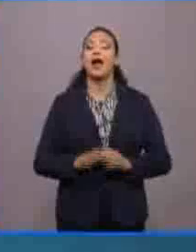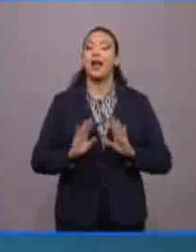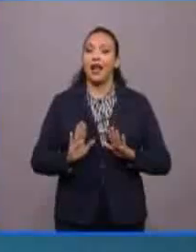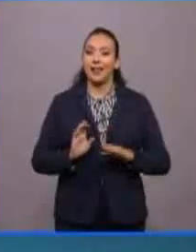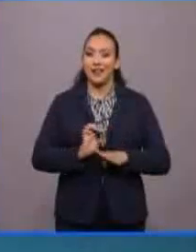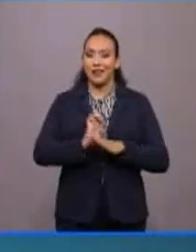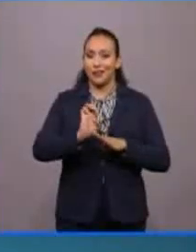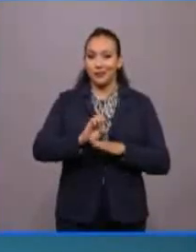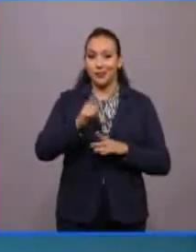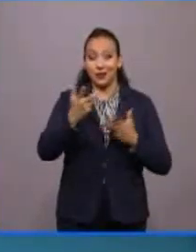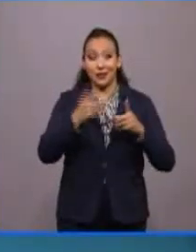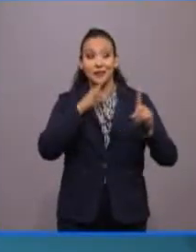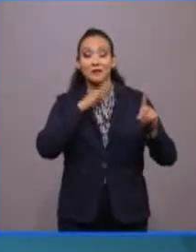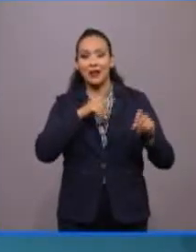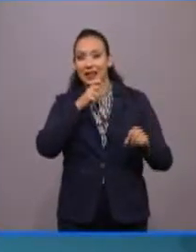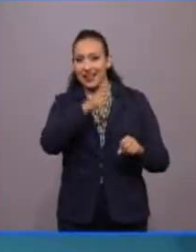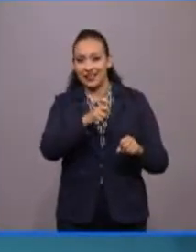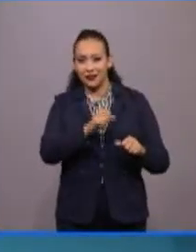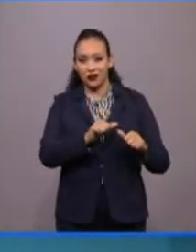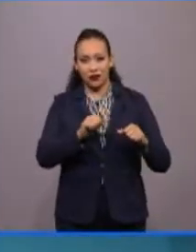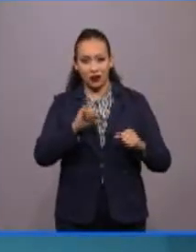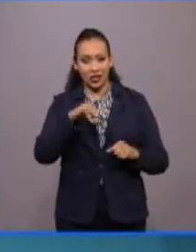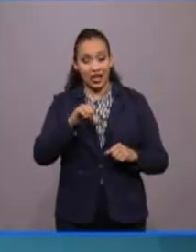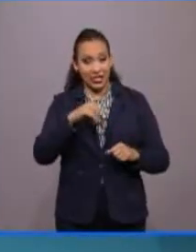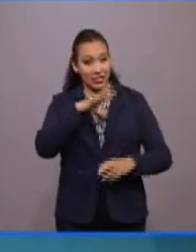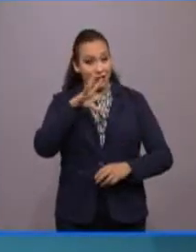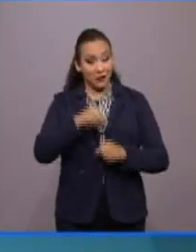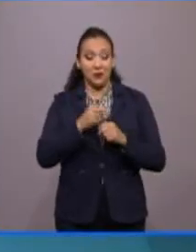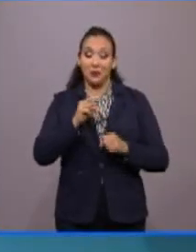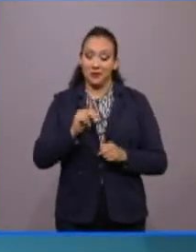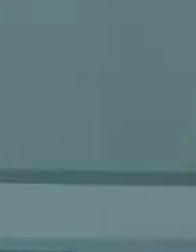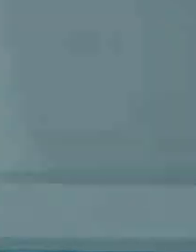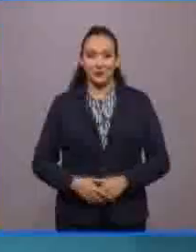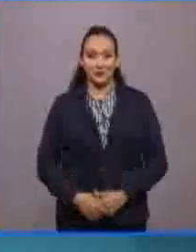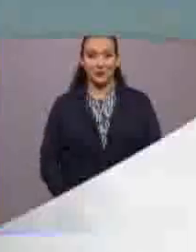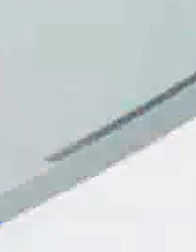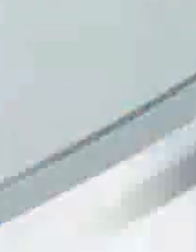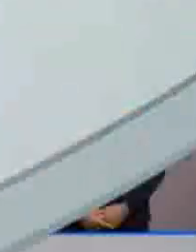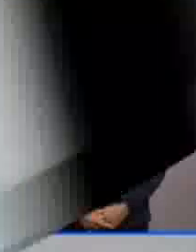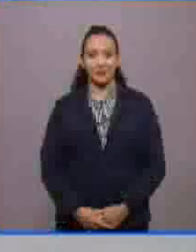dichas conductas no son competencia exclusiva del INE.